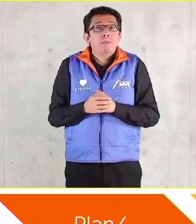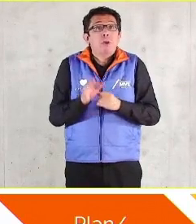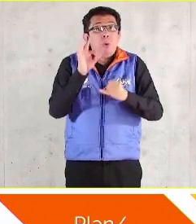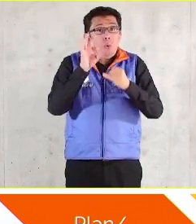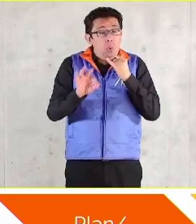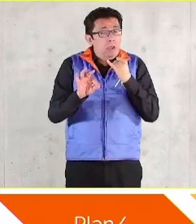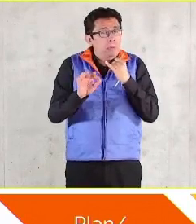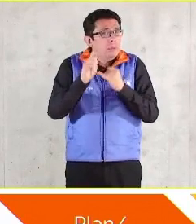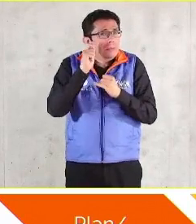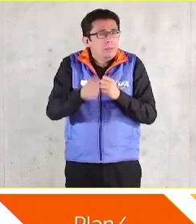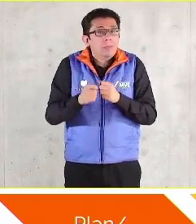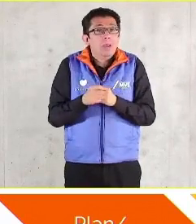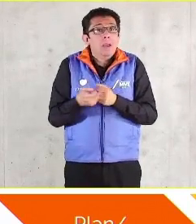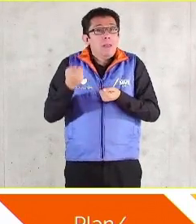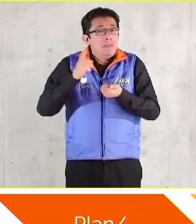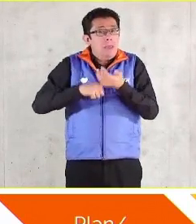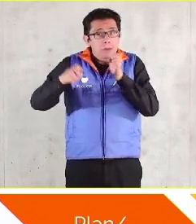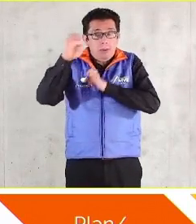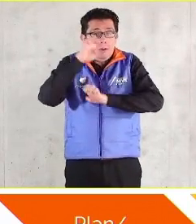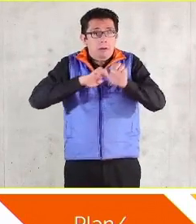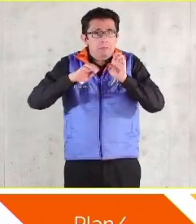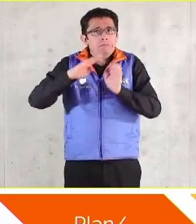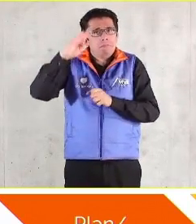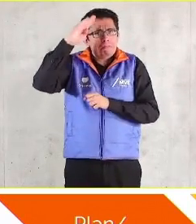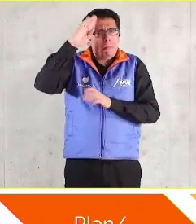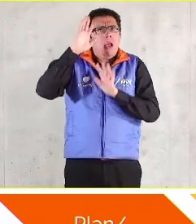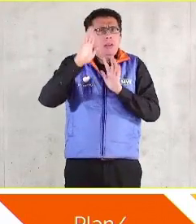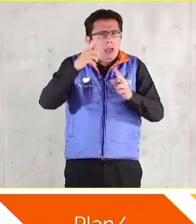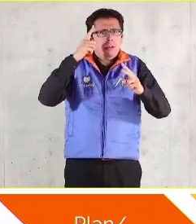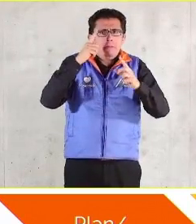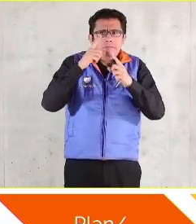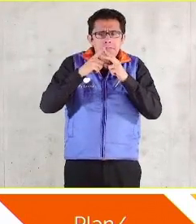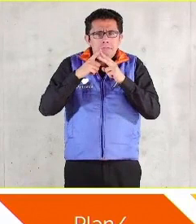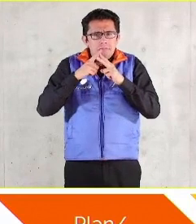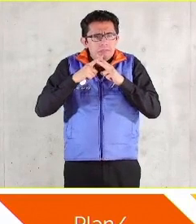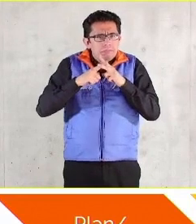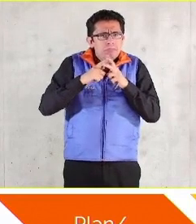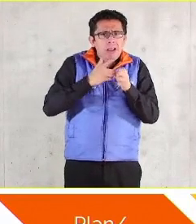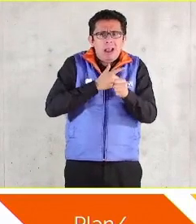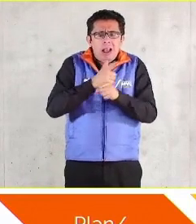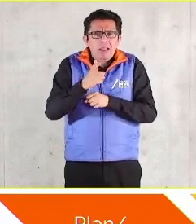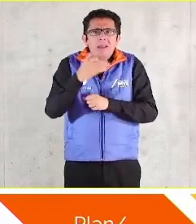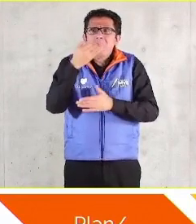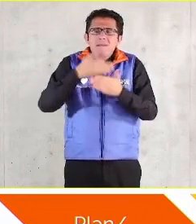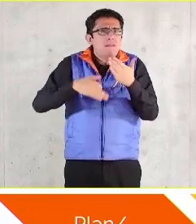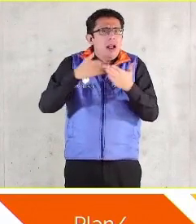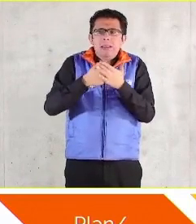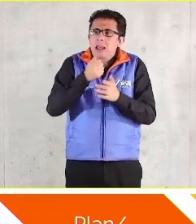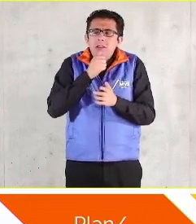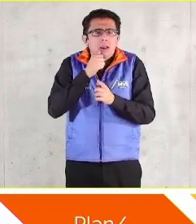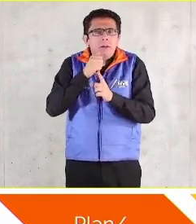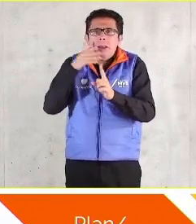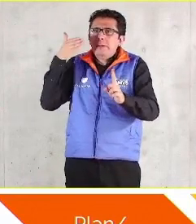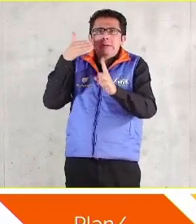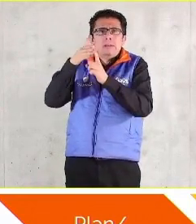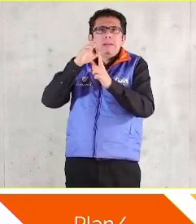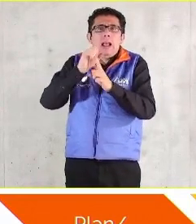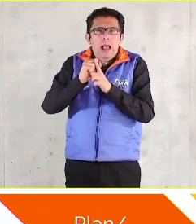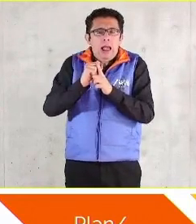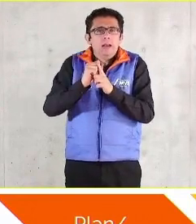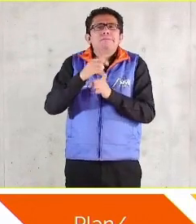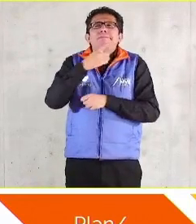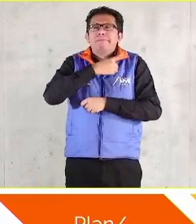el último punto es cuando una empresa dice, bueno, ya estamos midiendo y nos dimos cuenta que no estamos llegando a esos objetivos. Tenemos que